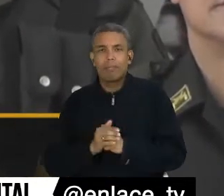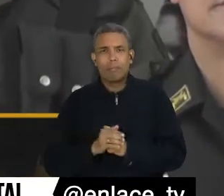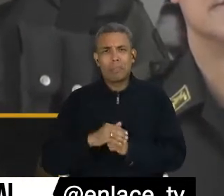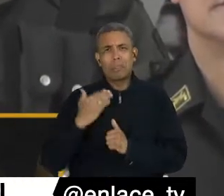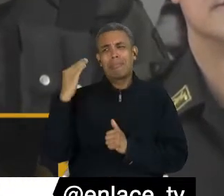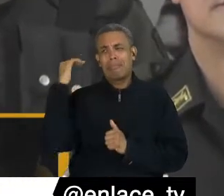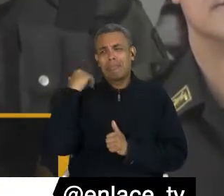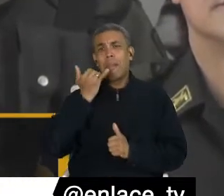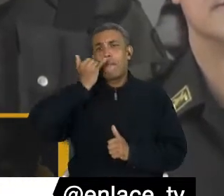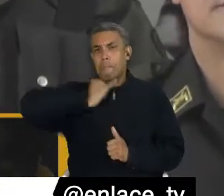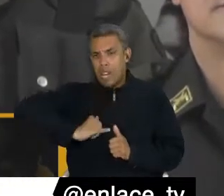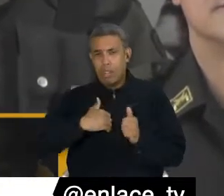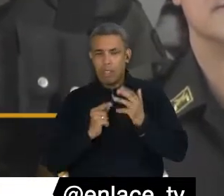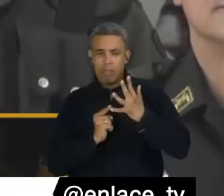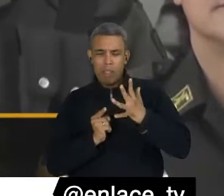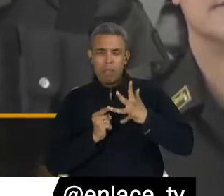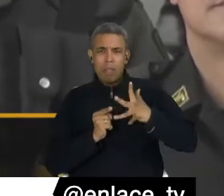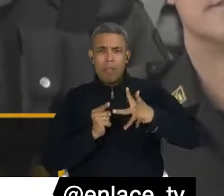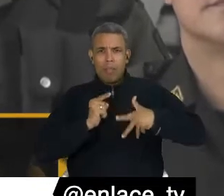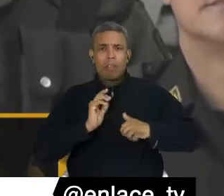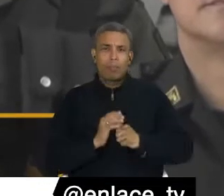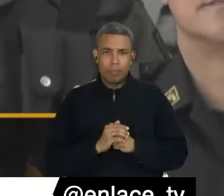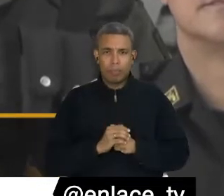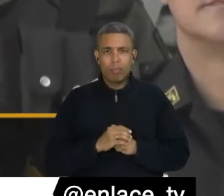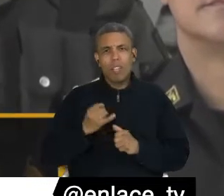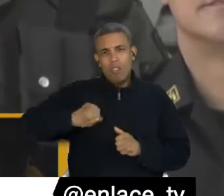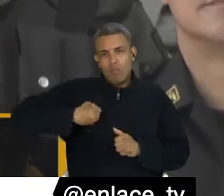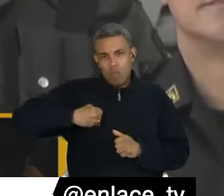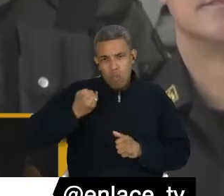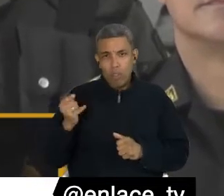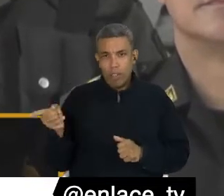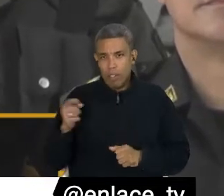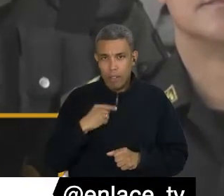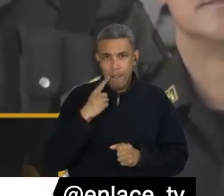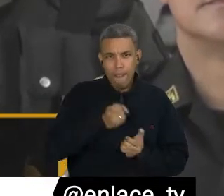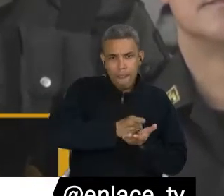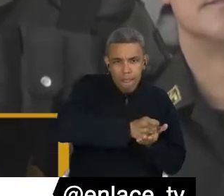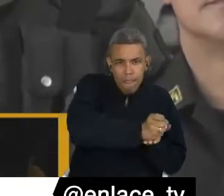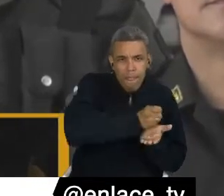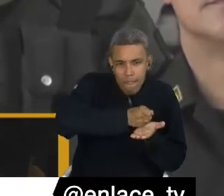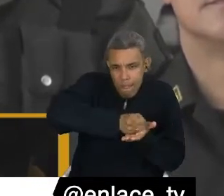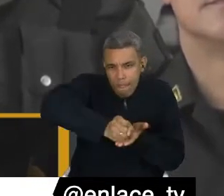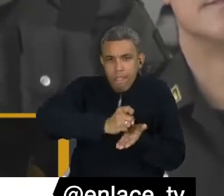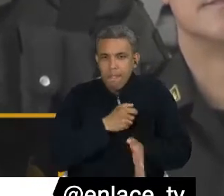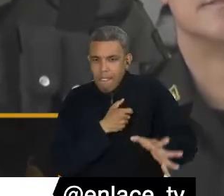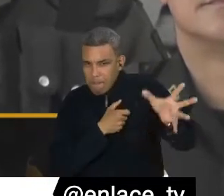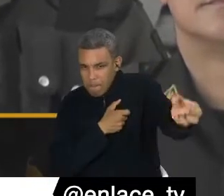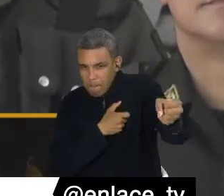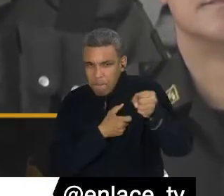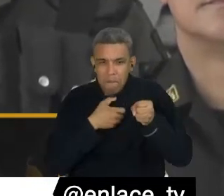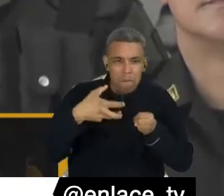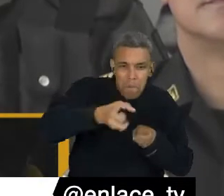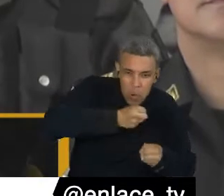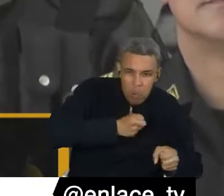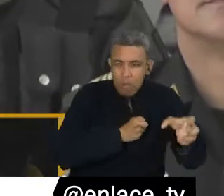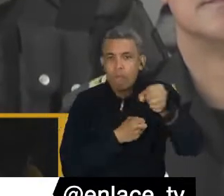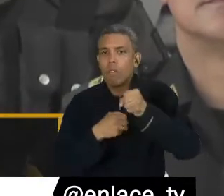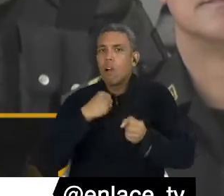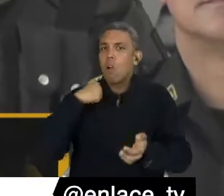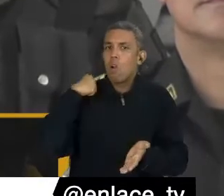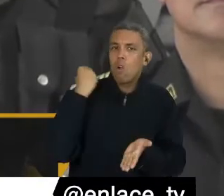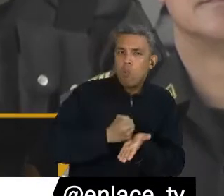cuenta con el reclutamiento forzoso de menores de edad para engrosar las filas del Ejército de Liberación Nacional, asimismo